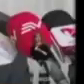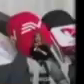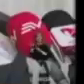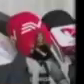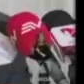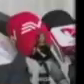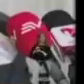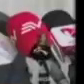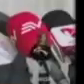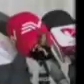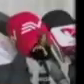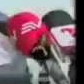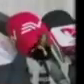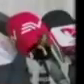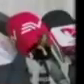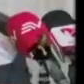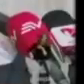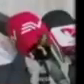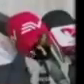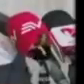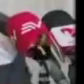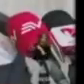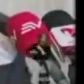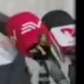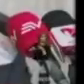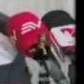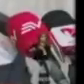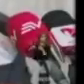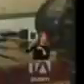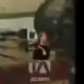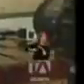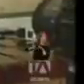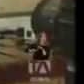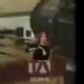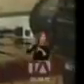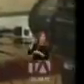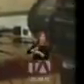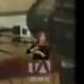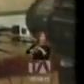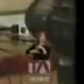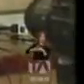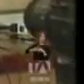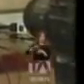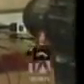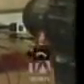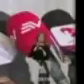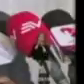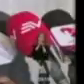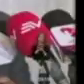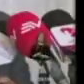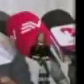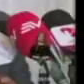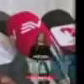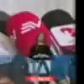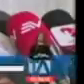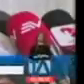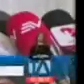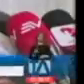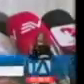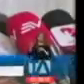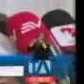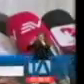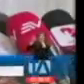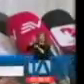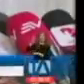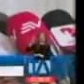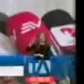entrega a destiempo y las responsabilidades que cabría una vez que el juez ordenó abrir un proceso por ello, esta Esta fue su respuesta. Lo cumplió fuera del plazo.